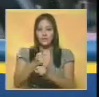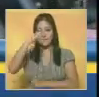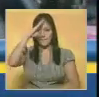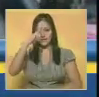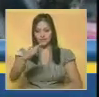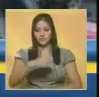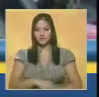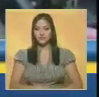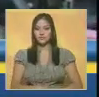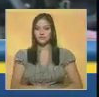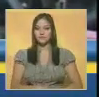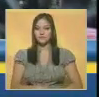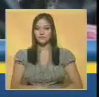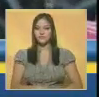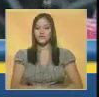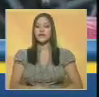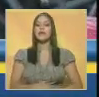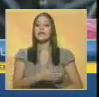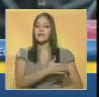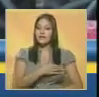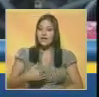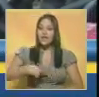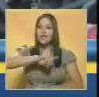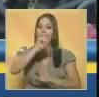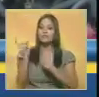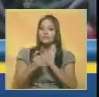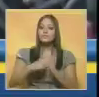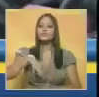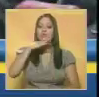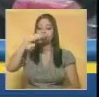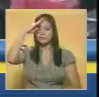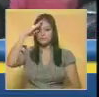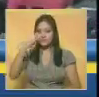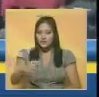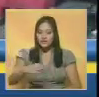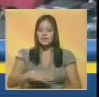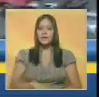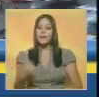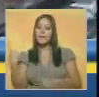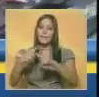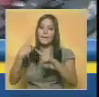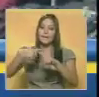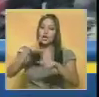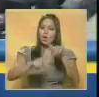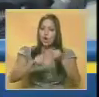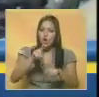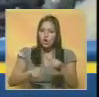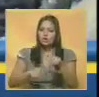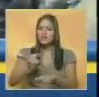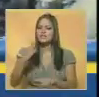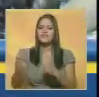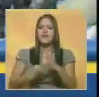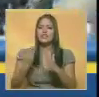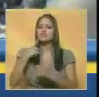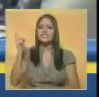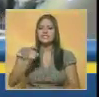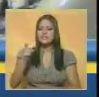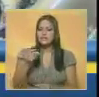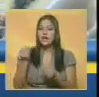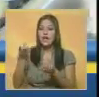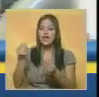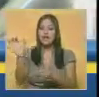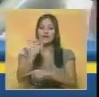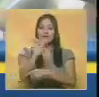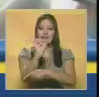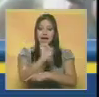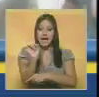Armada Nacional. Para dotar a las unidades militares de implementos básicos en relación a